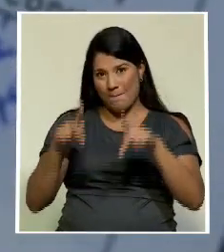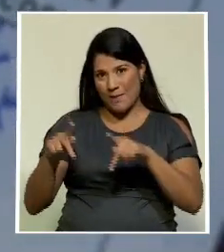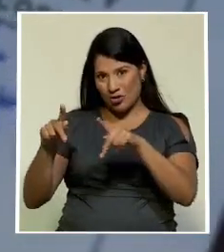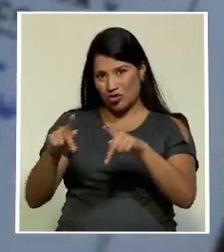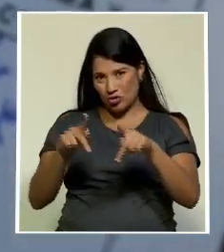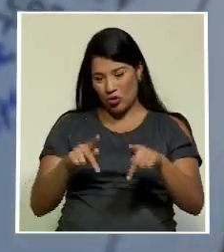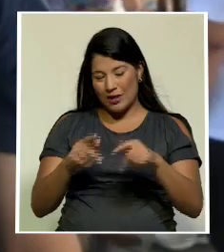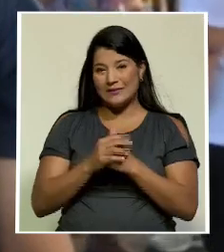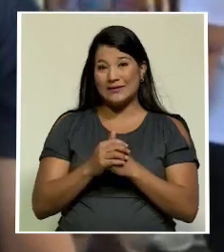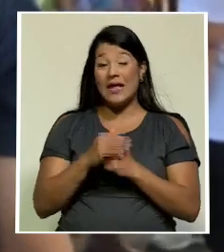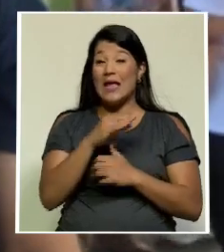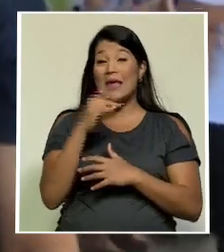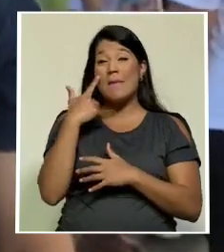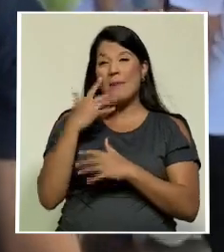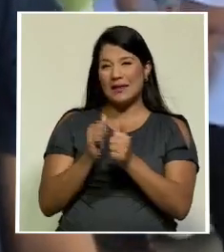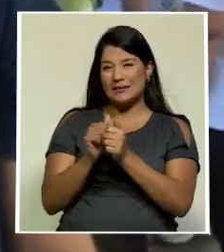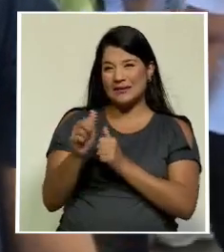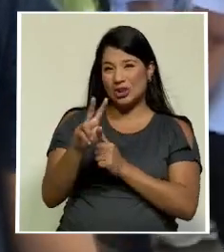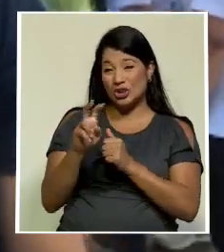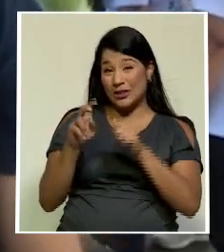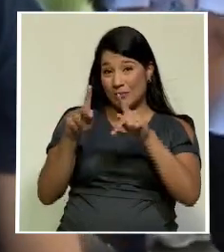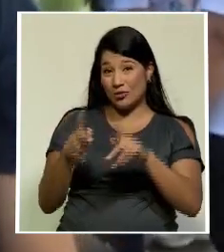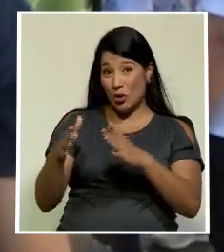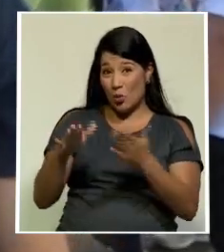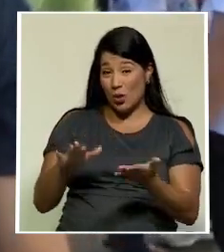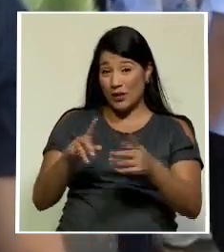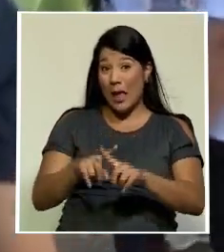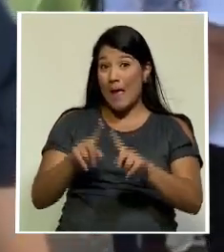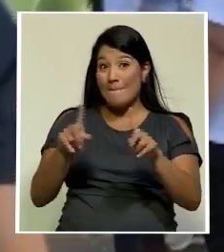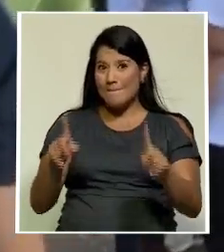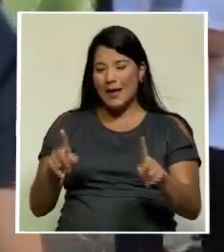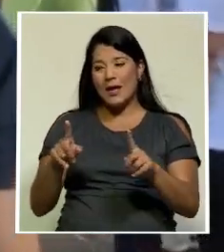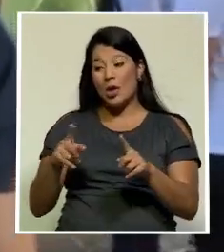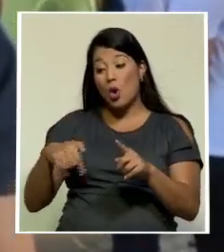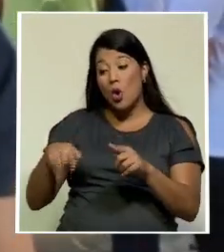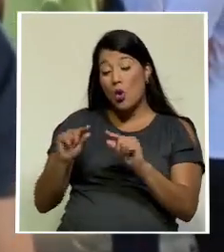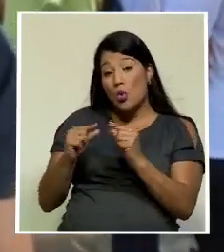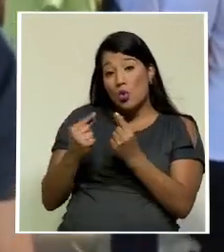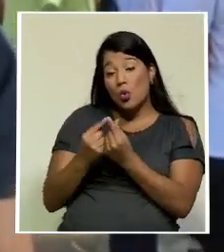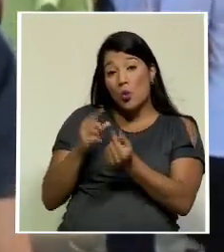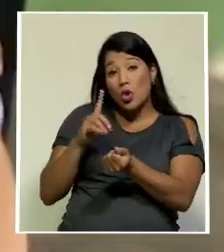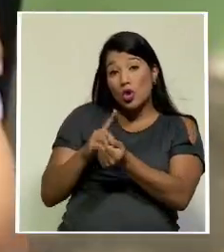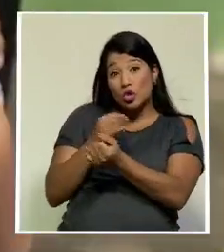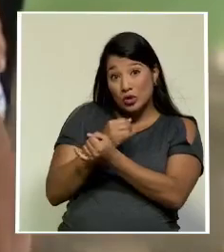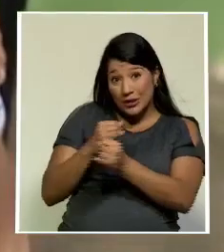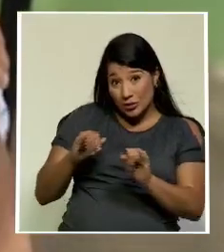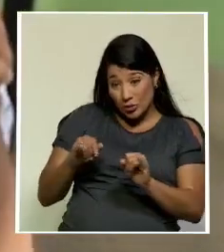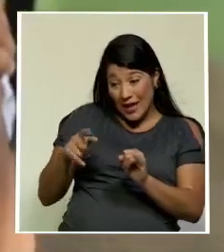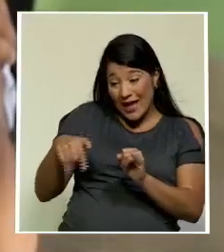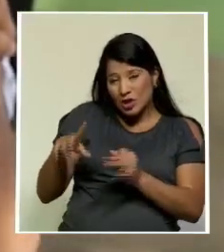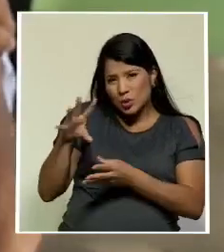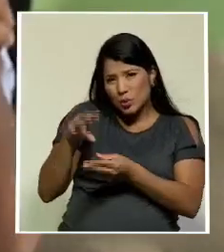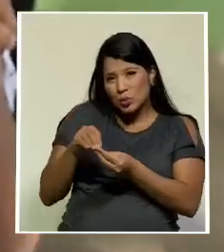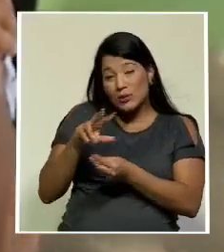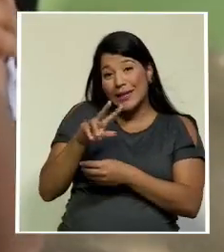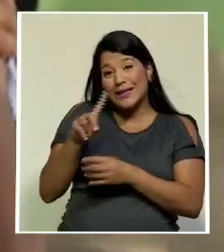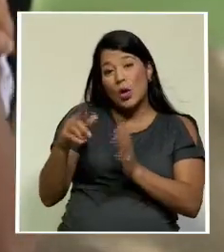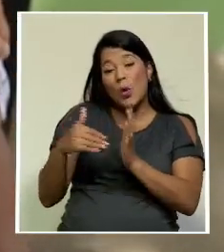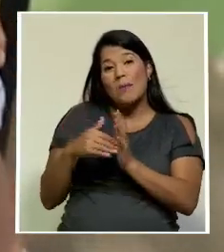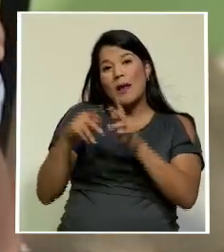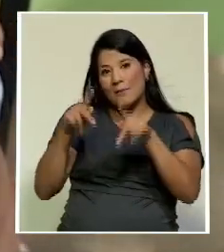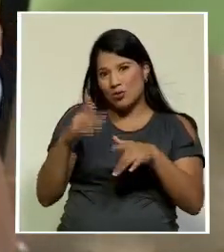contagios y rebasa los 200 fallecidos, pero una red de médicos independientes del Observatorio Ciudadano contabiliza más de 31.000